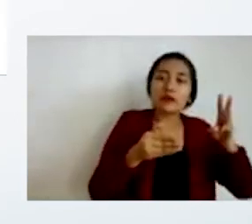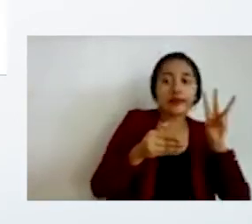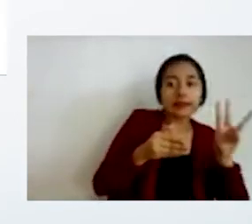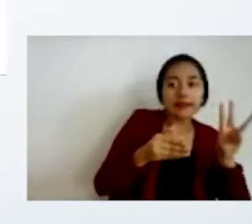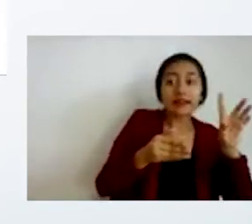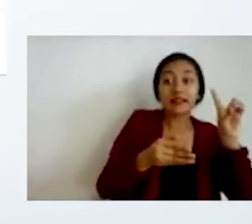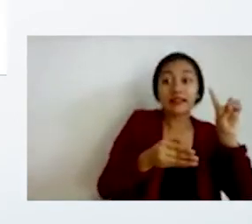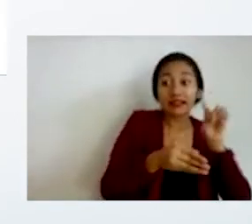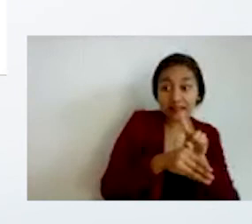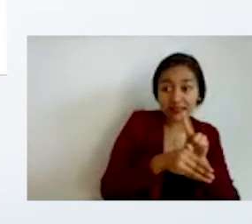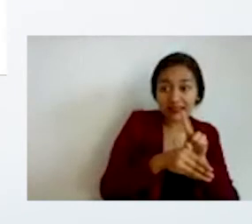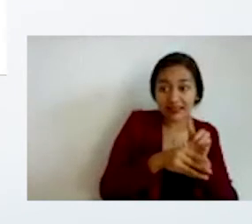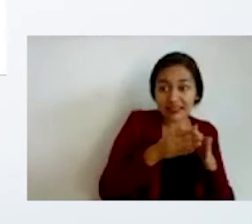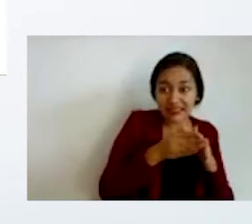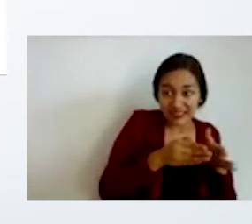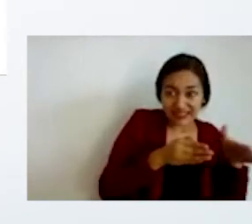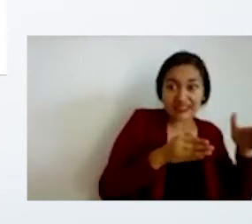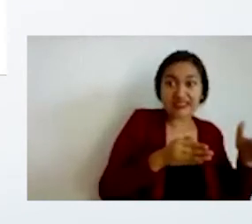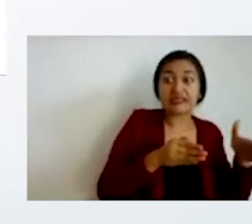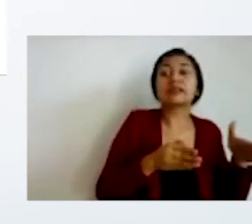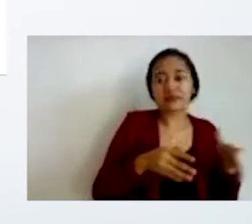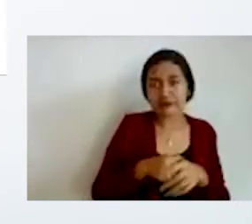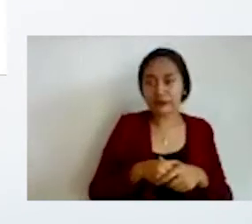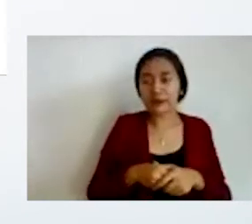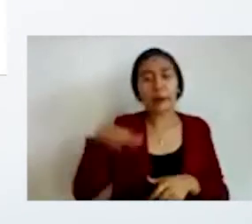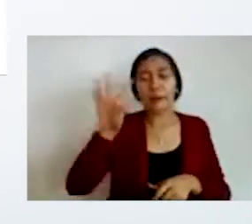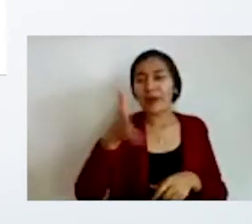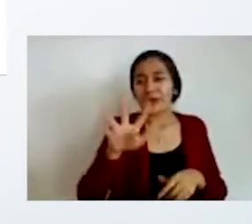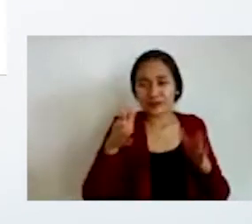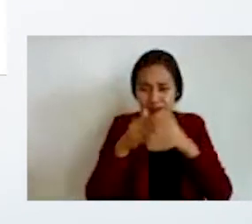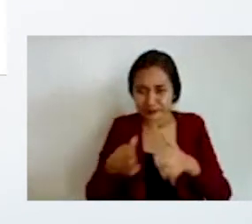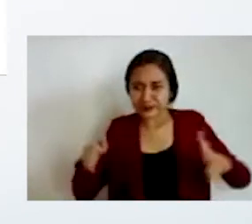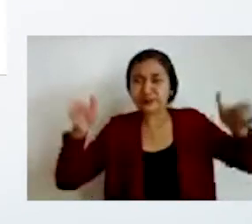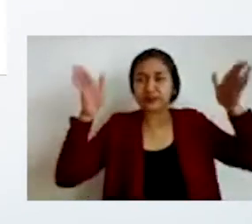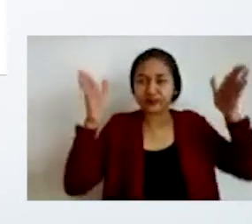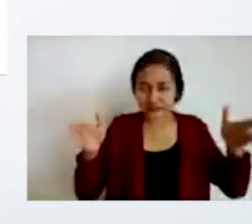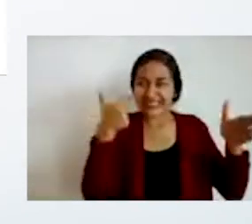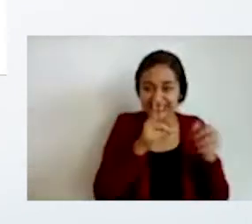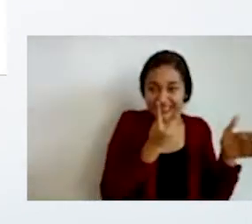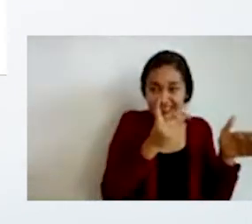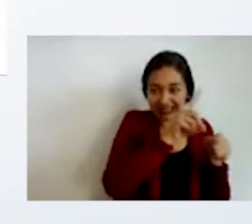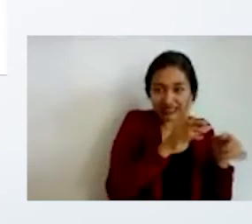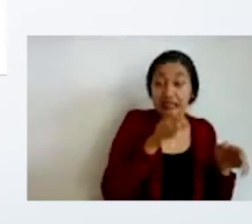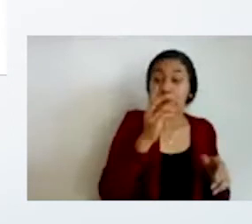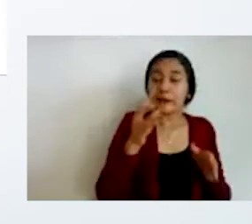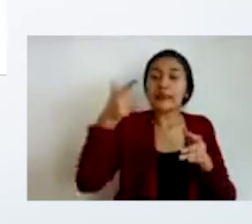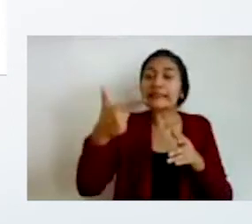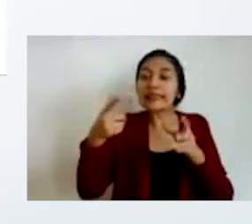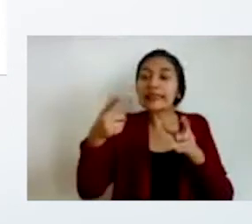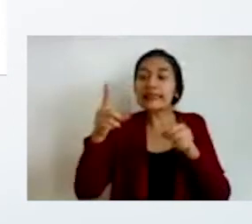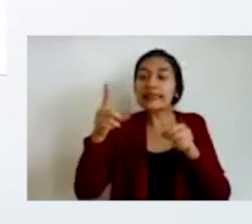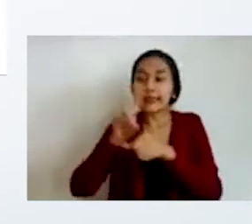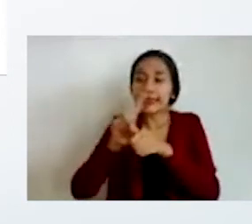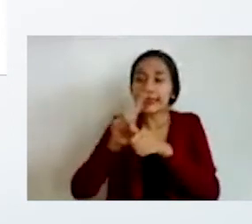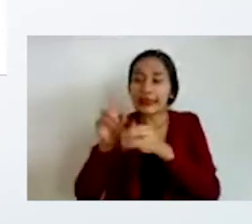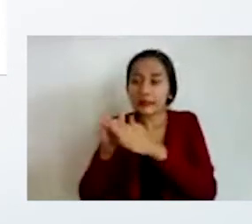que inicia hasta que ya la enfermedad parece curarse, y 3 días después, cuando ya no